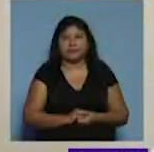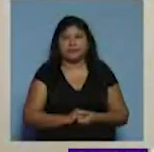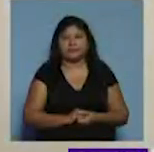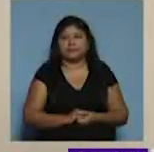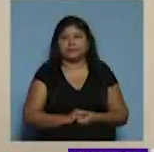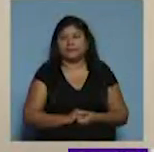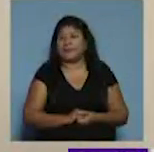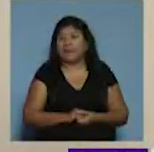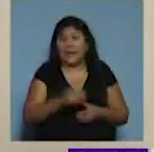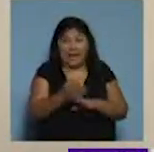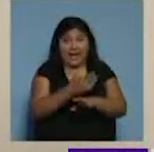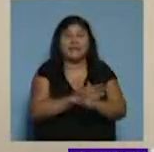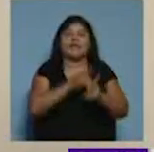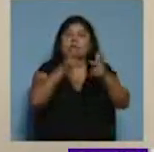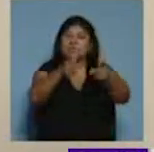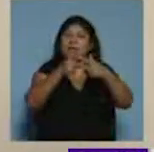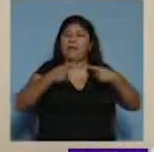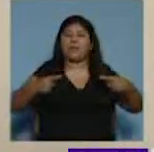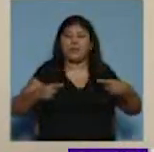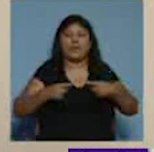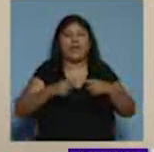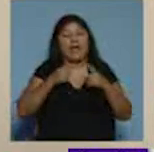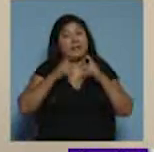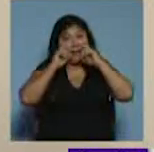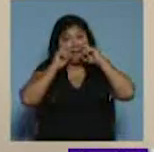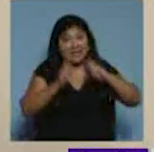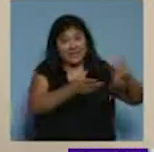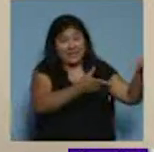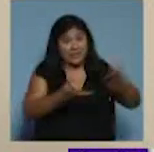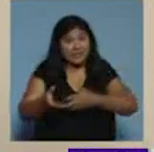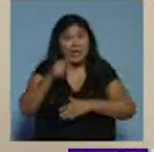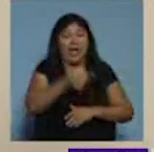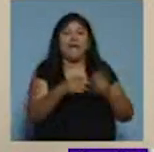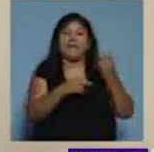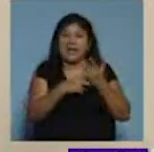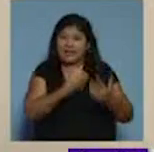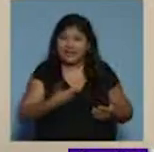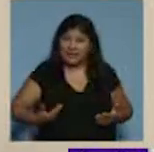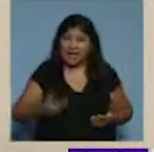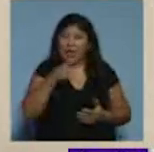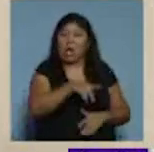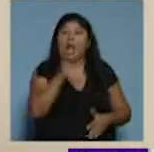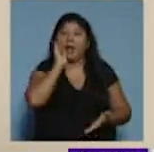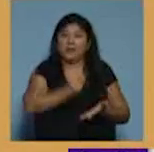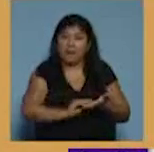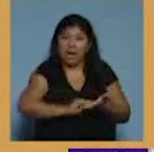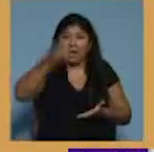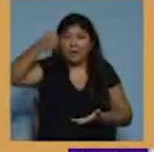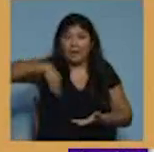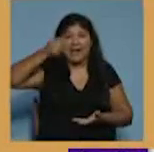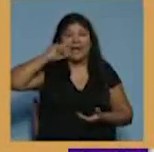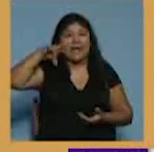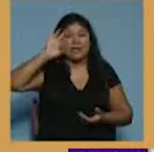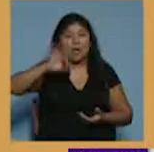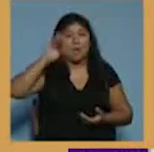y como decíamos en este segmento estamos con la visita del fiscal de estado el doctor mariano miranda doctor miranda cómo le va buenas tardes y